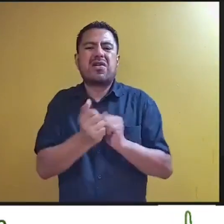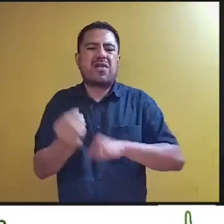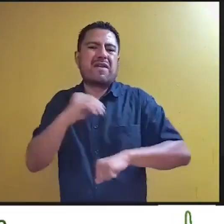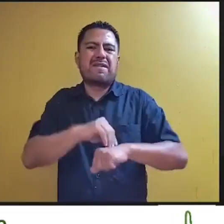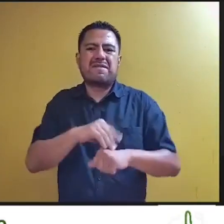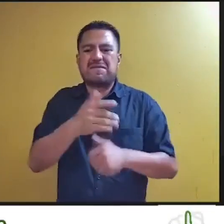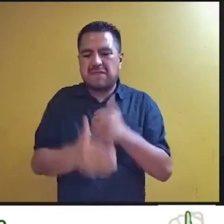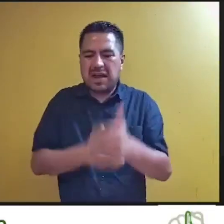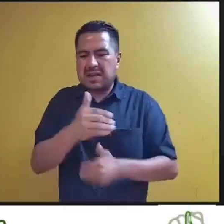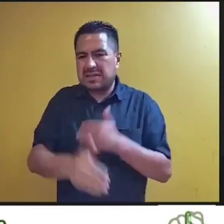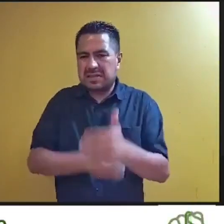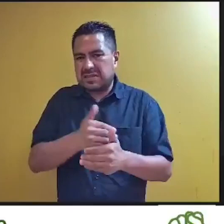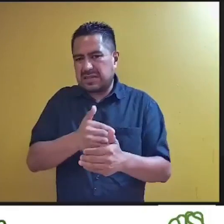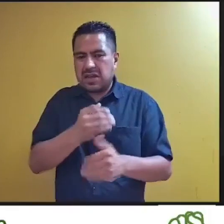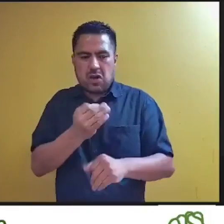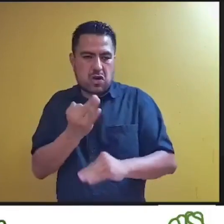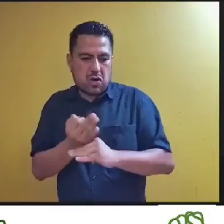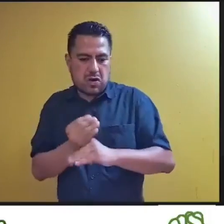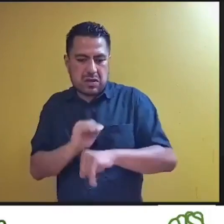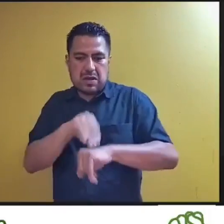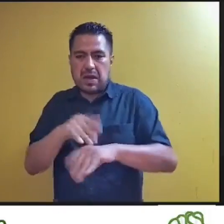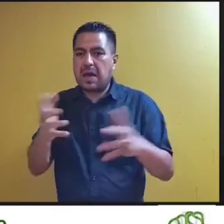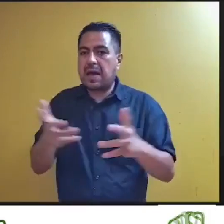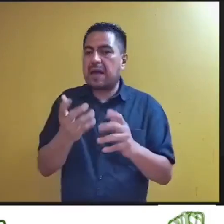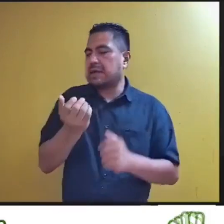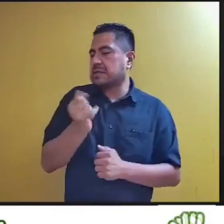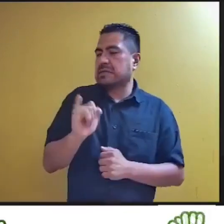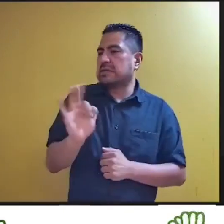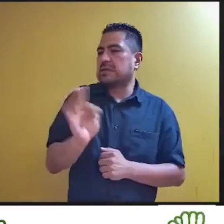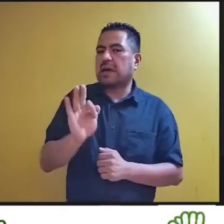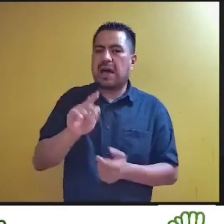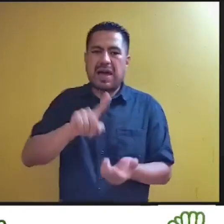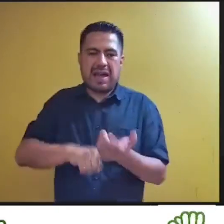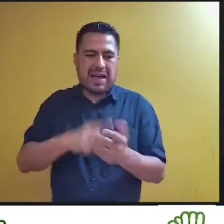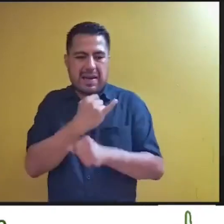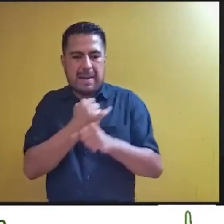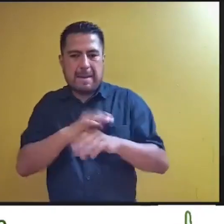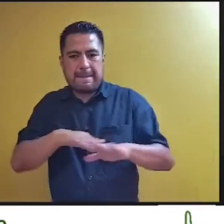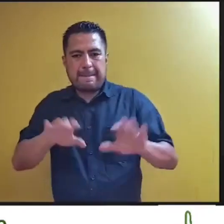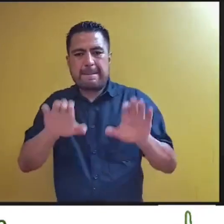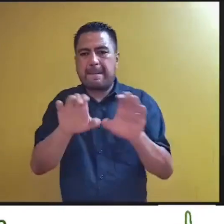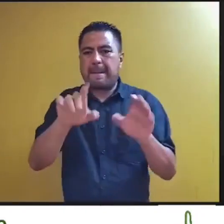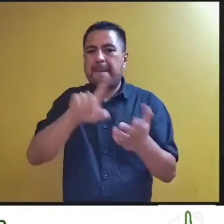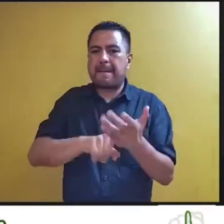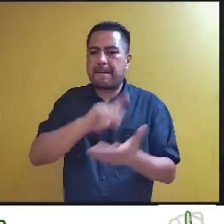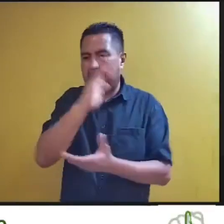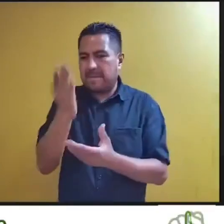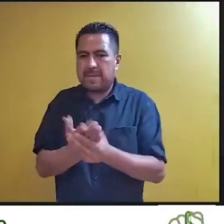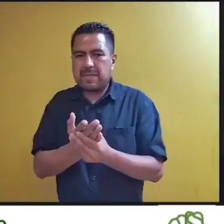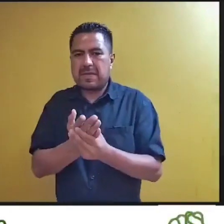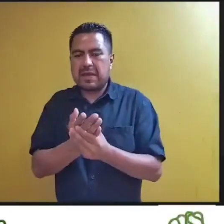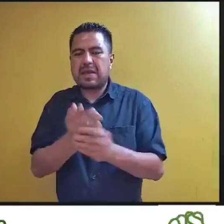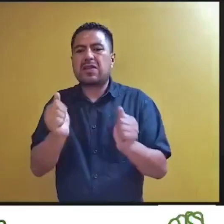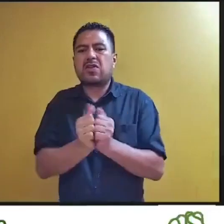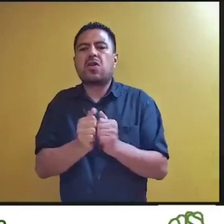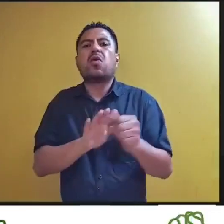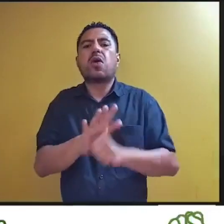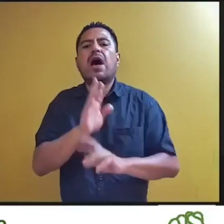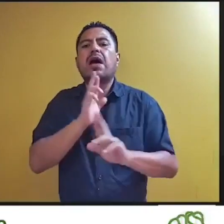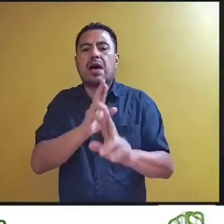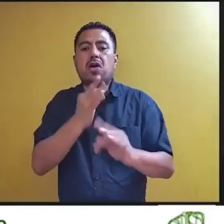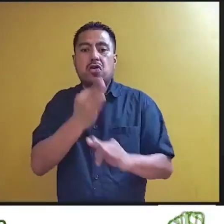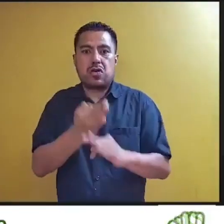fase procesal para hacerlo. En el caso del análisis integral de las constancias que integran el expediente que se resuelve, este